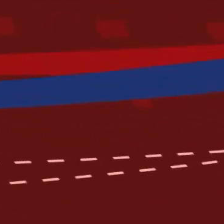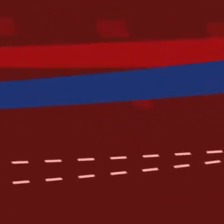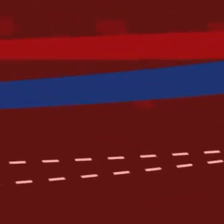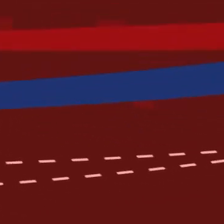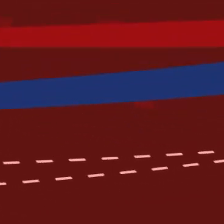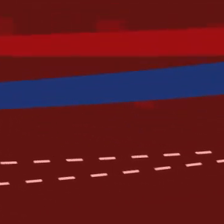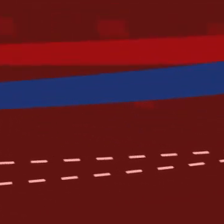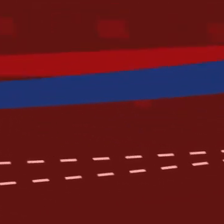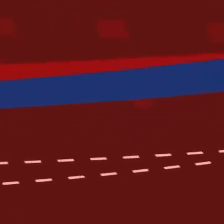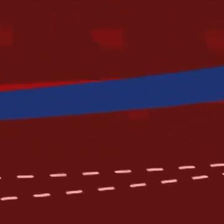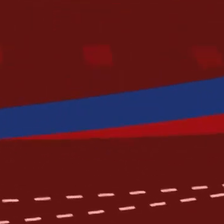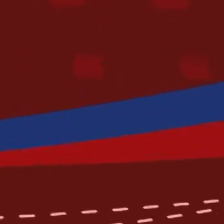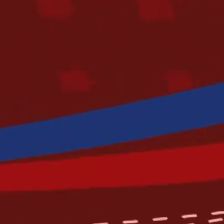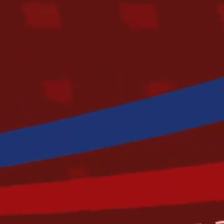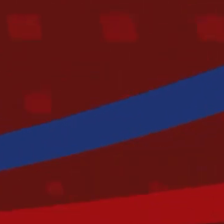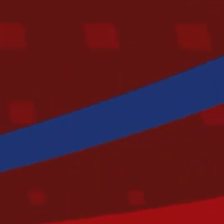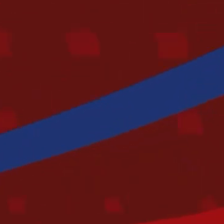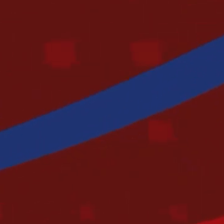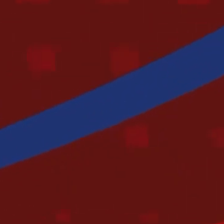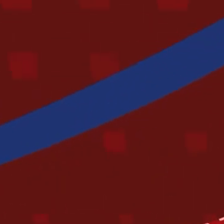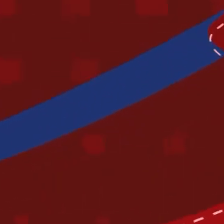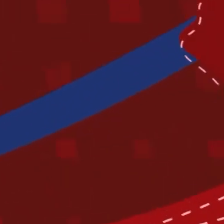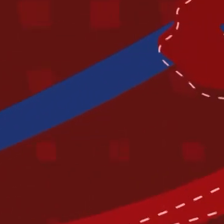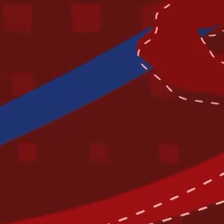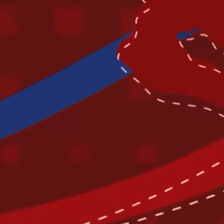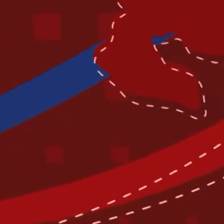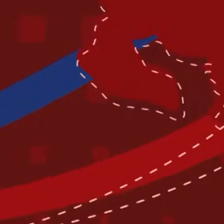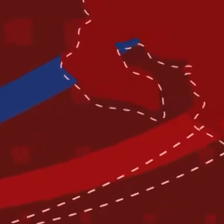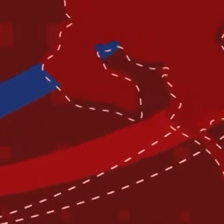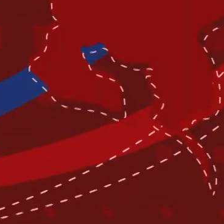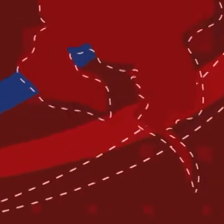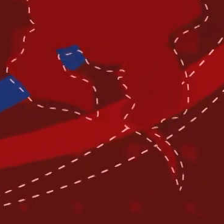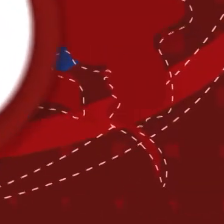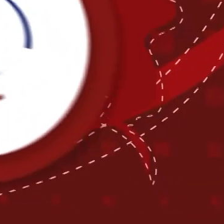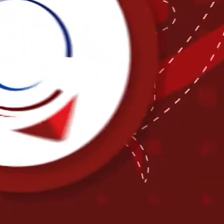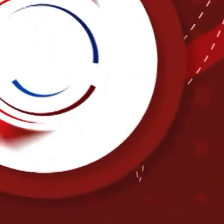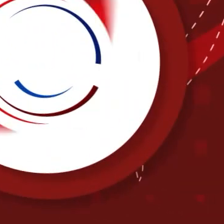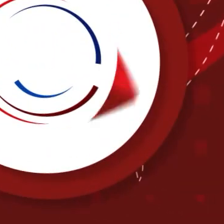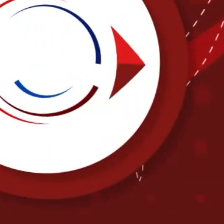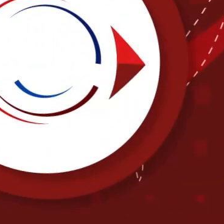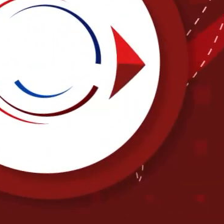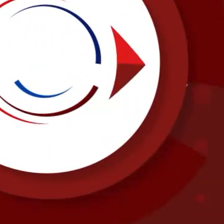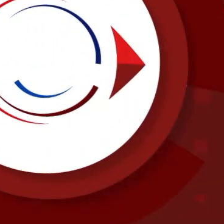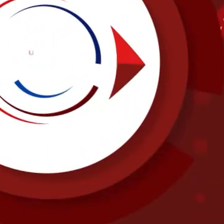operaciones crediticias. Muchas gracias por acompañarnos. Les esperamos la próxima semana con más en Una Mirada. Hasta pronto.